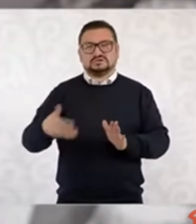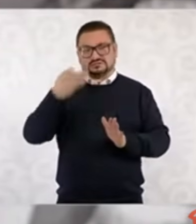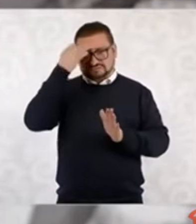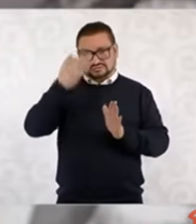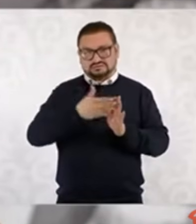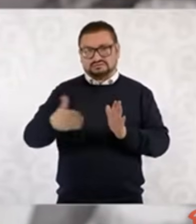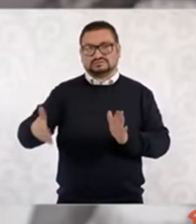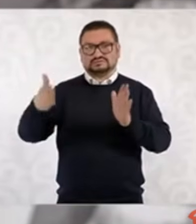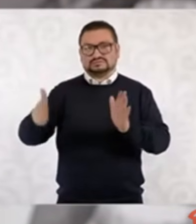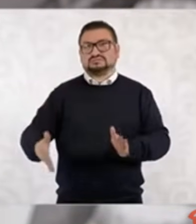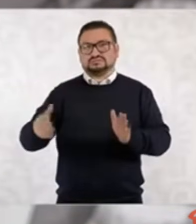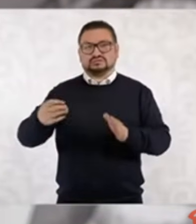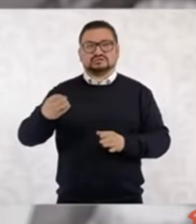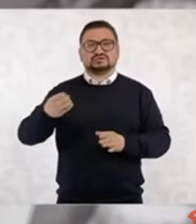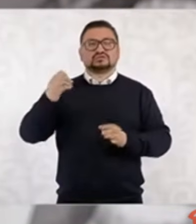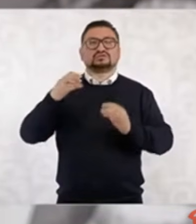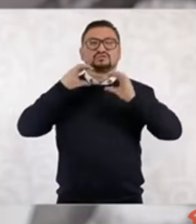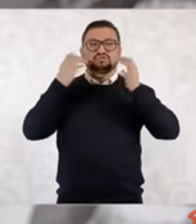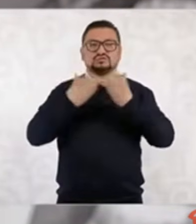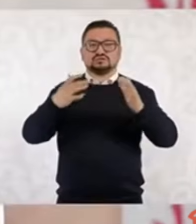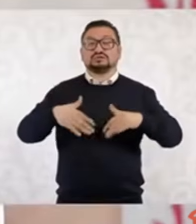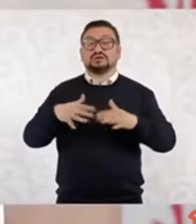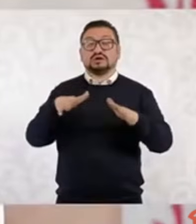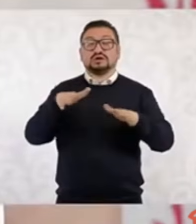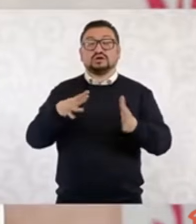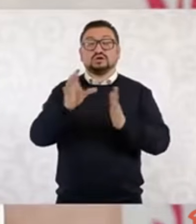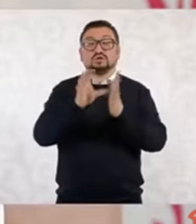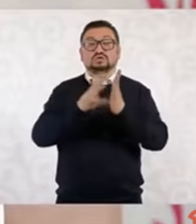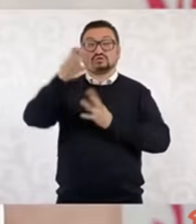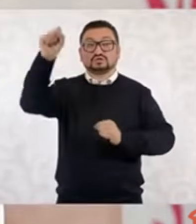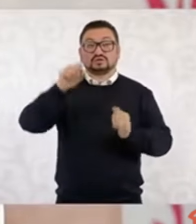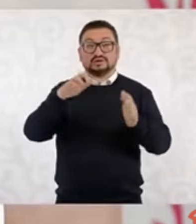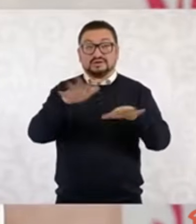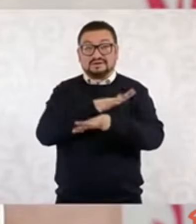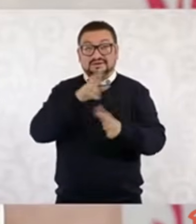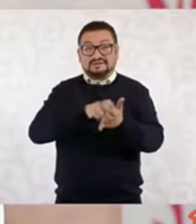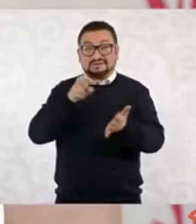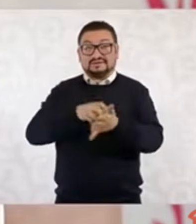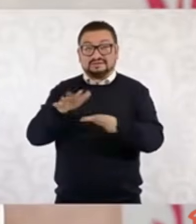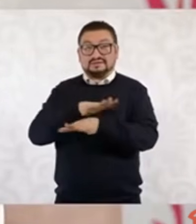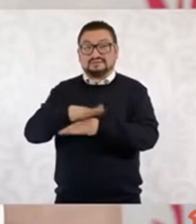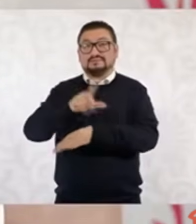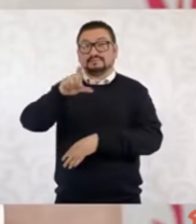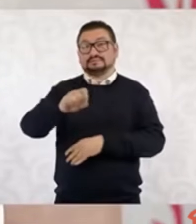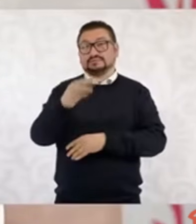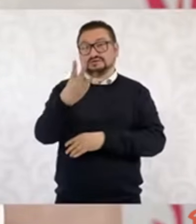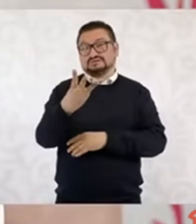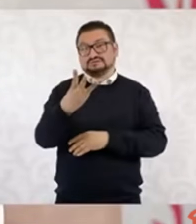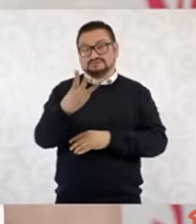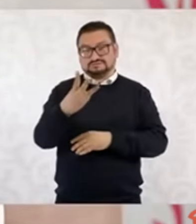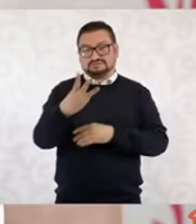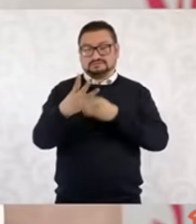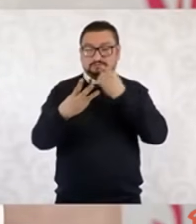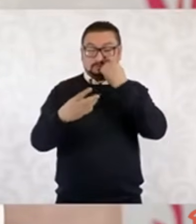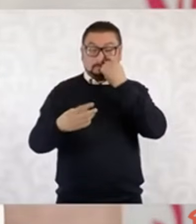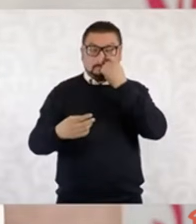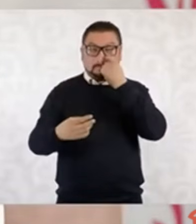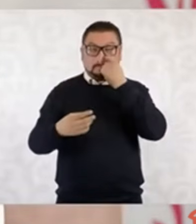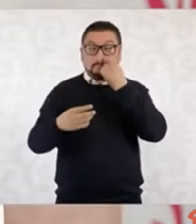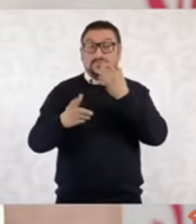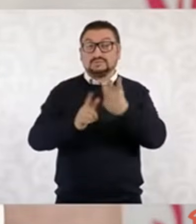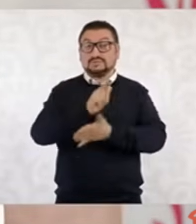que tiene este Congreso. Han sido 23 cambios constitucionales y han sido pues más de 60